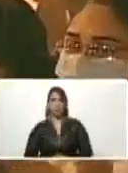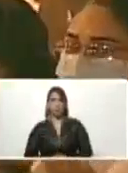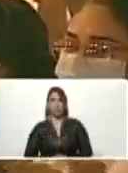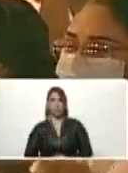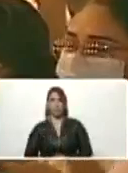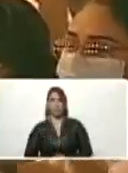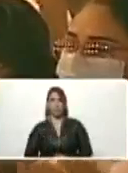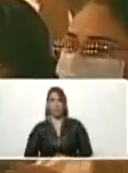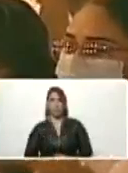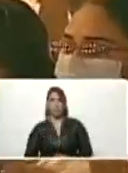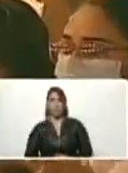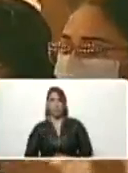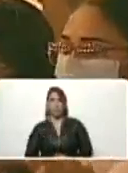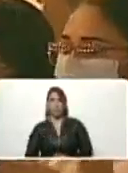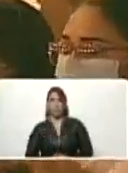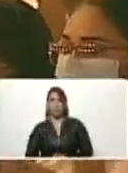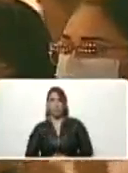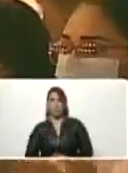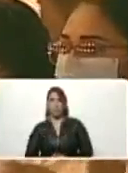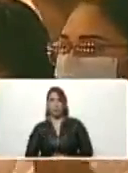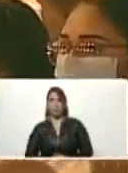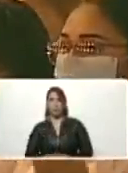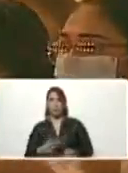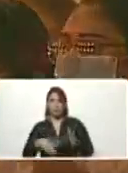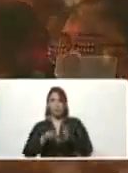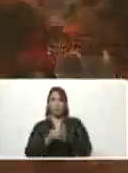Volviendo a la Pichincha.